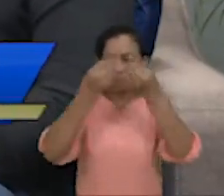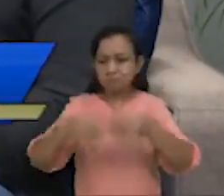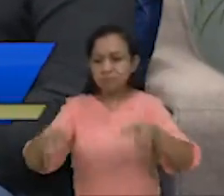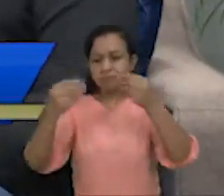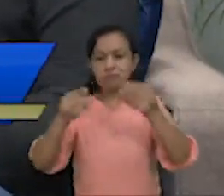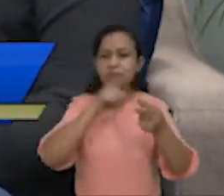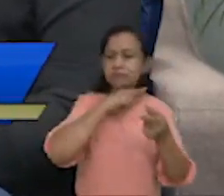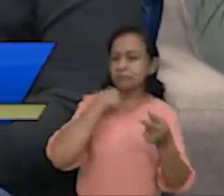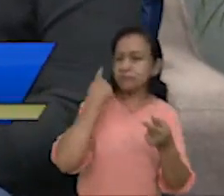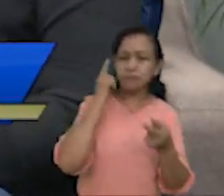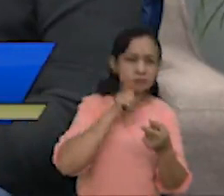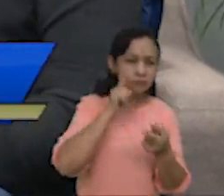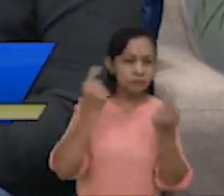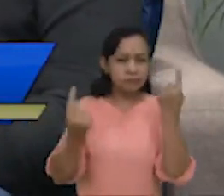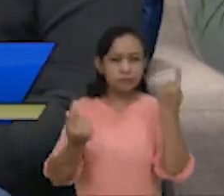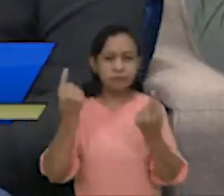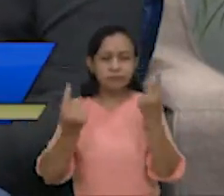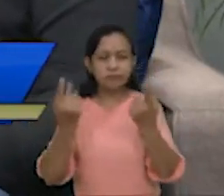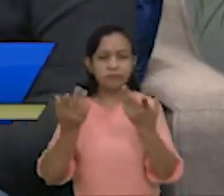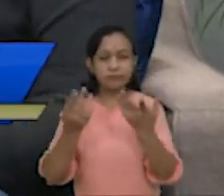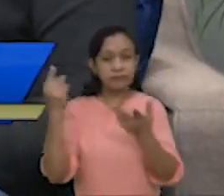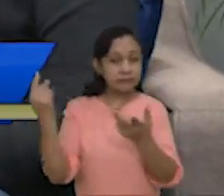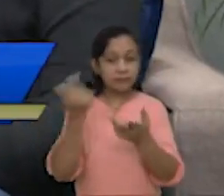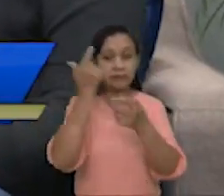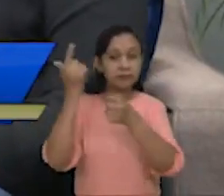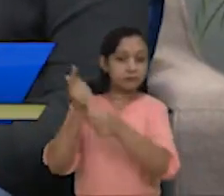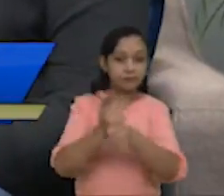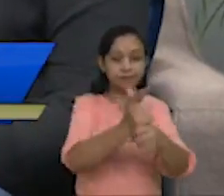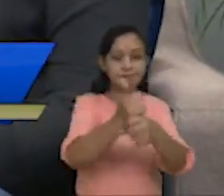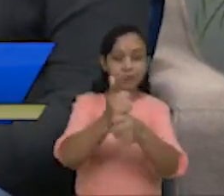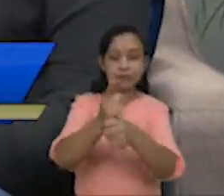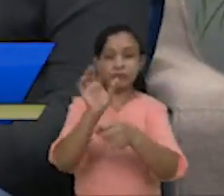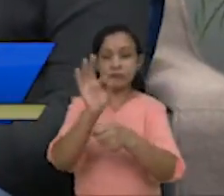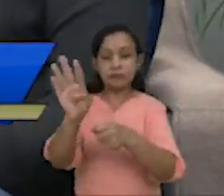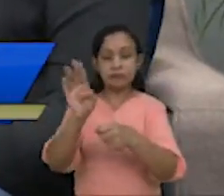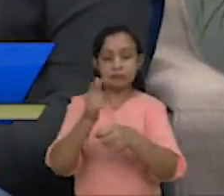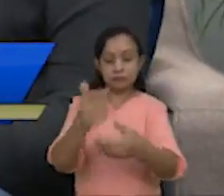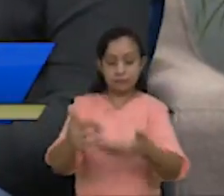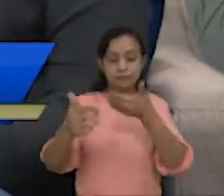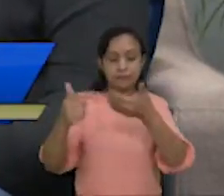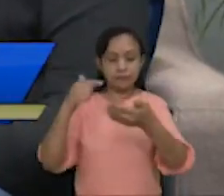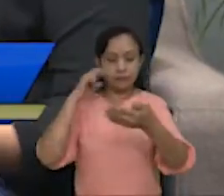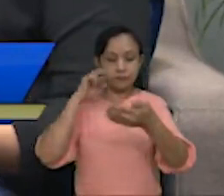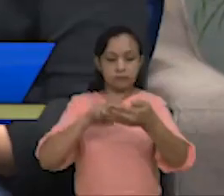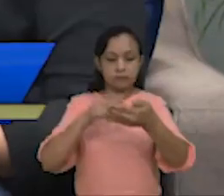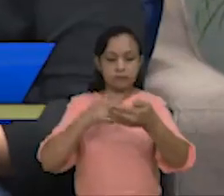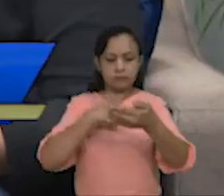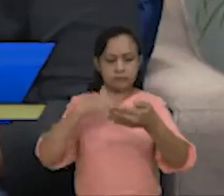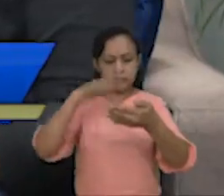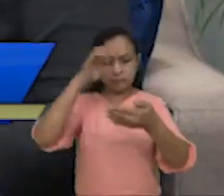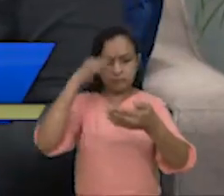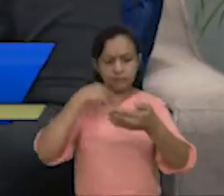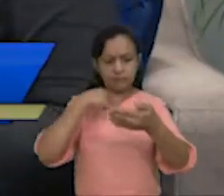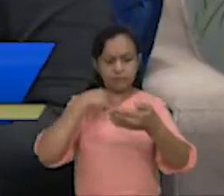o de lo inmediato muchas veces nos llega a cometer, ¿verdad?, a caer